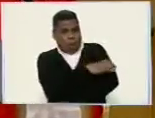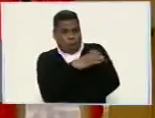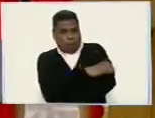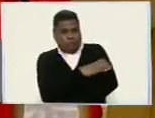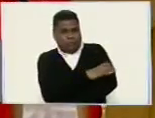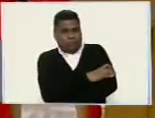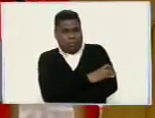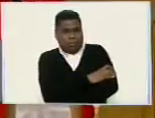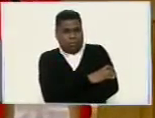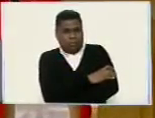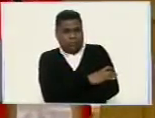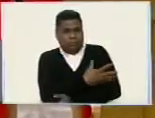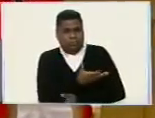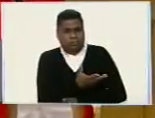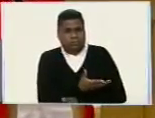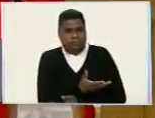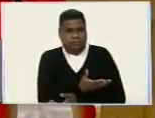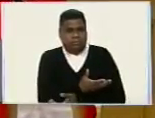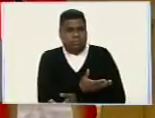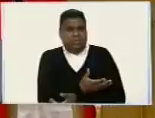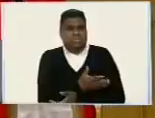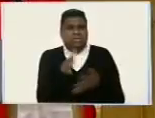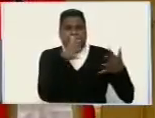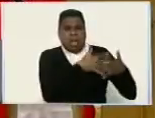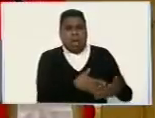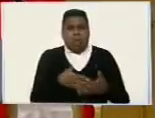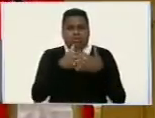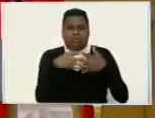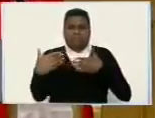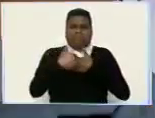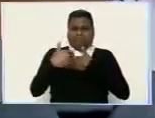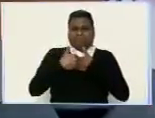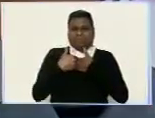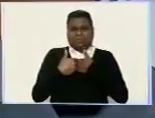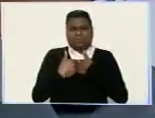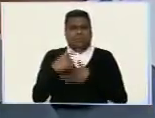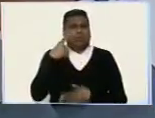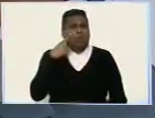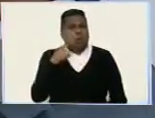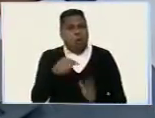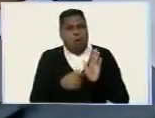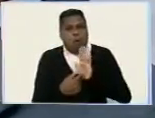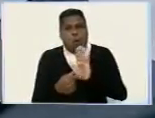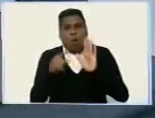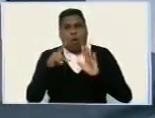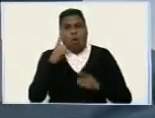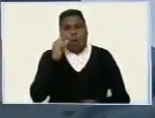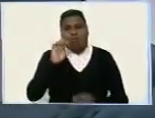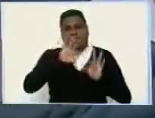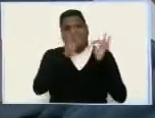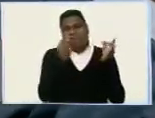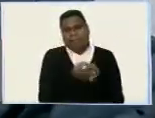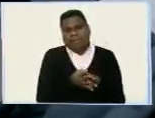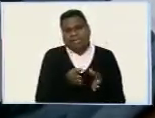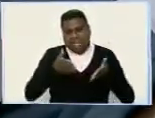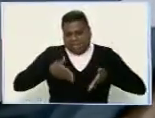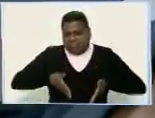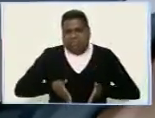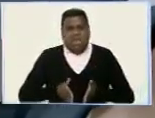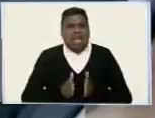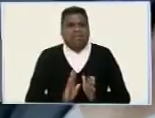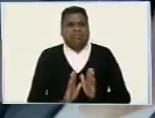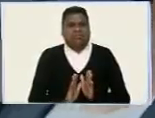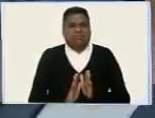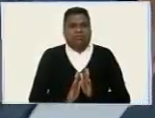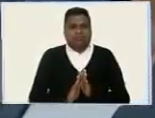el capitalismo mundial se ensaña contra este hombre de familia, un hombre que nació de su furrial, de